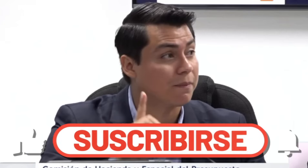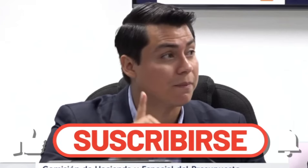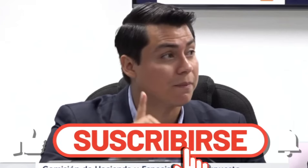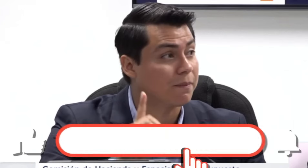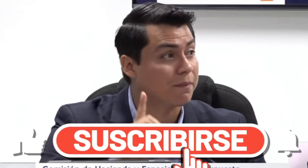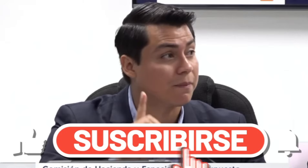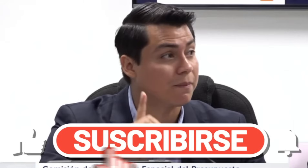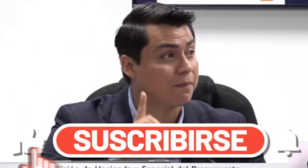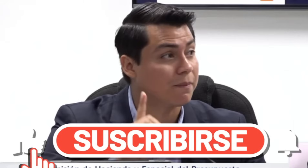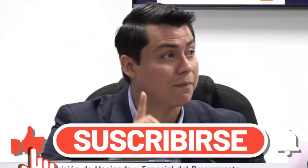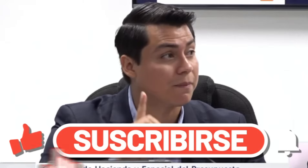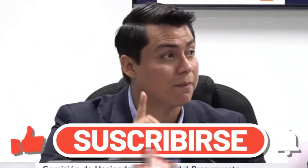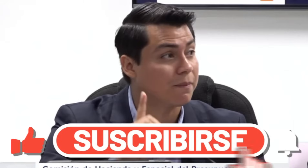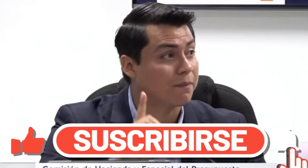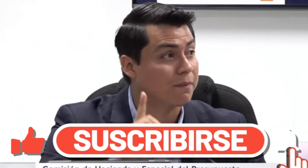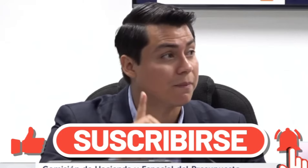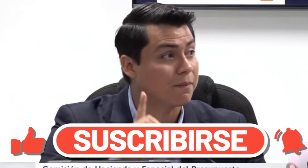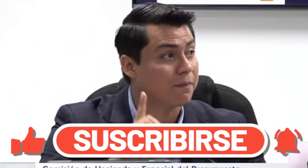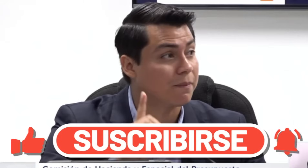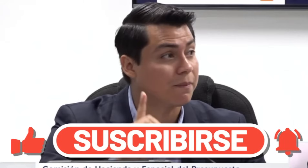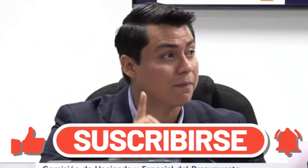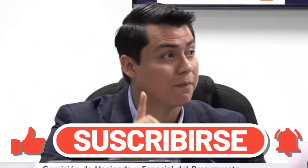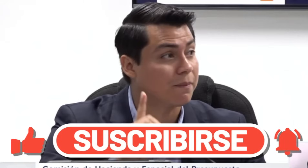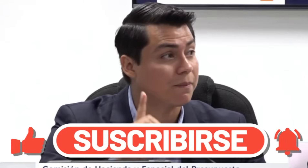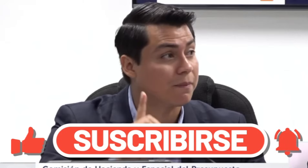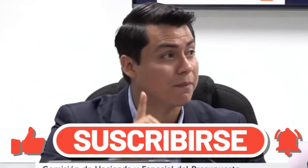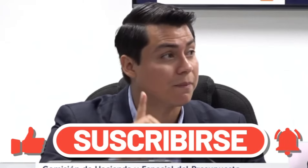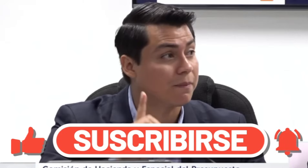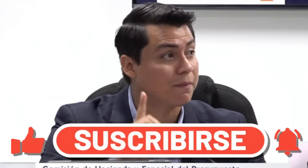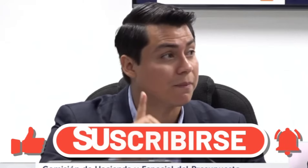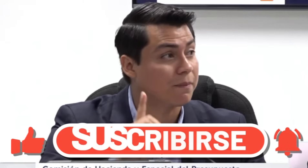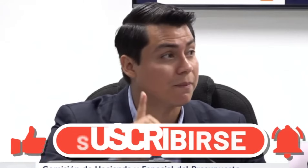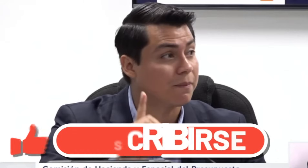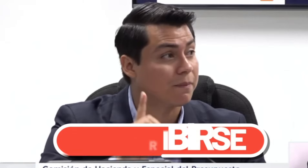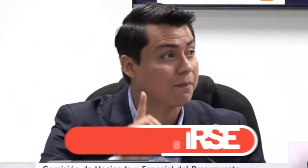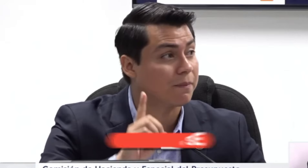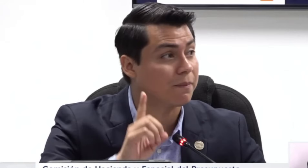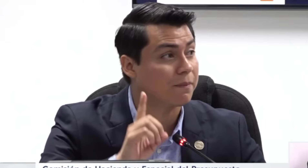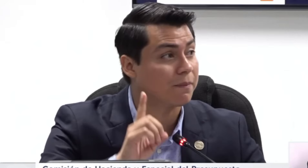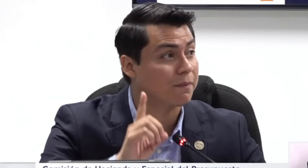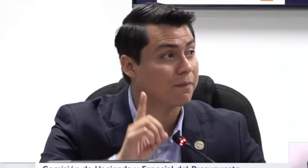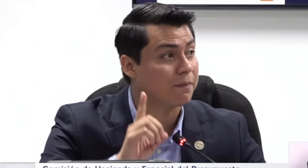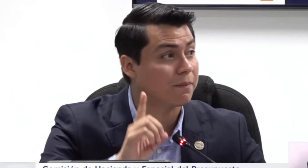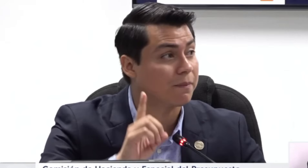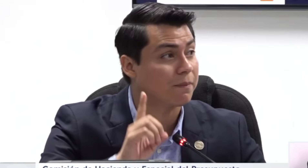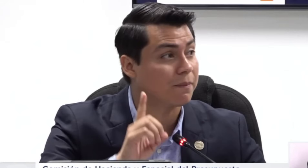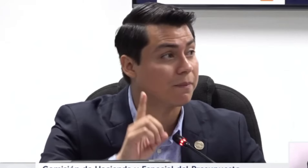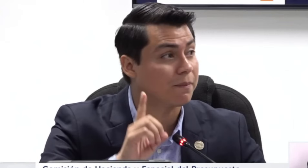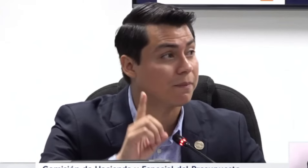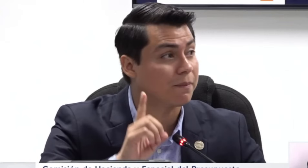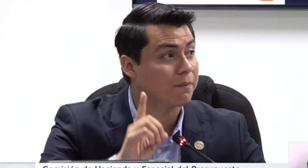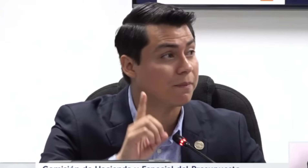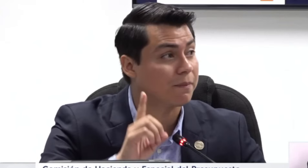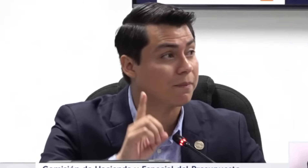beneficio para el pueblo porque ya no existe y y la verdad que nunca debería haber existido es demasiados